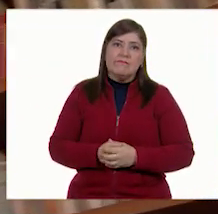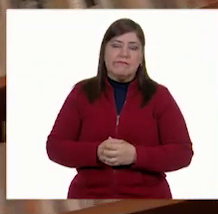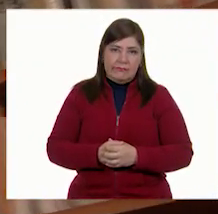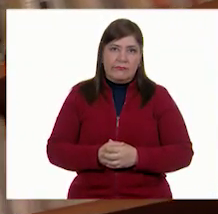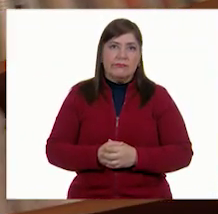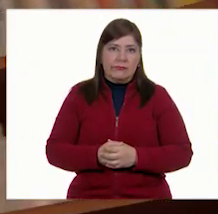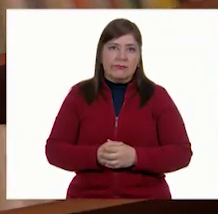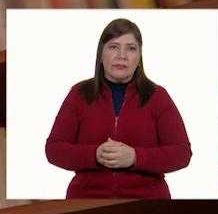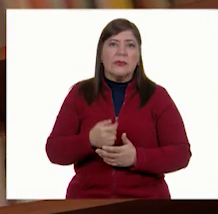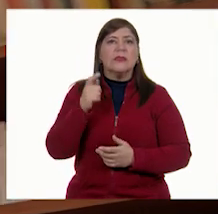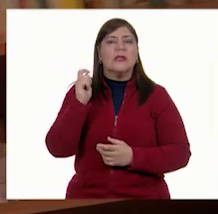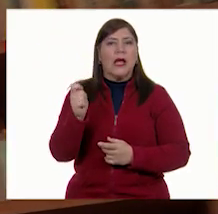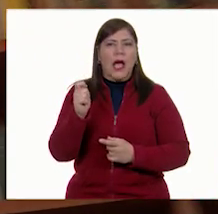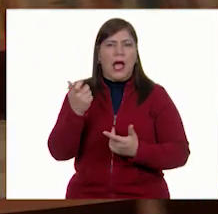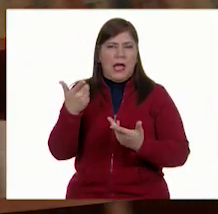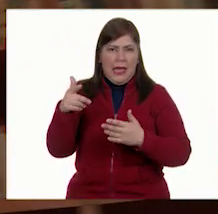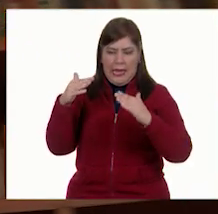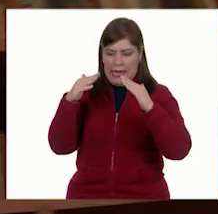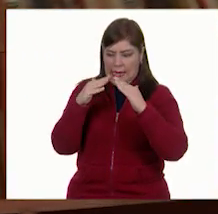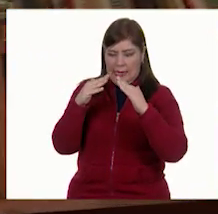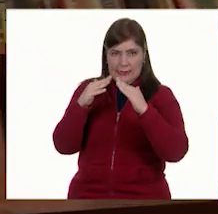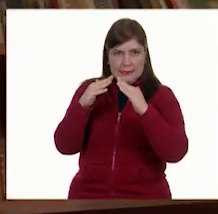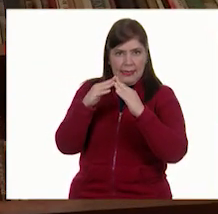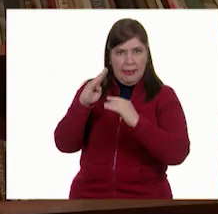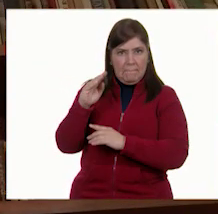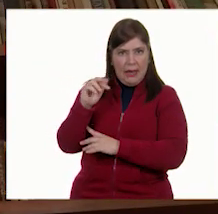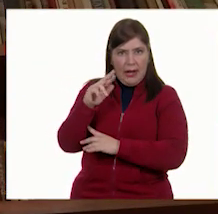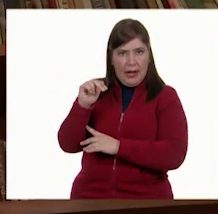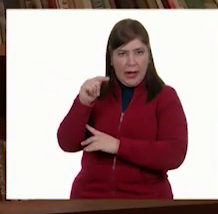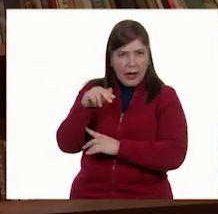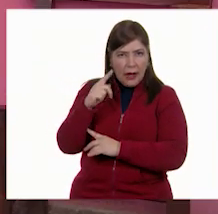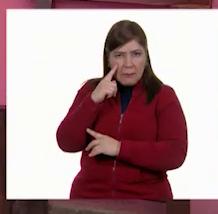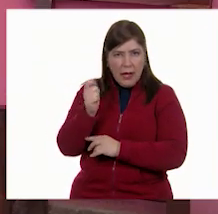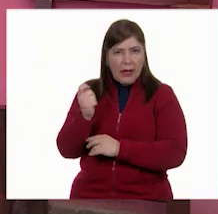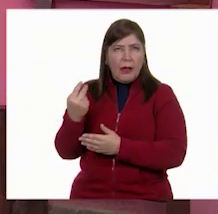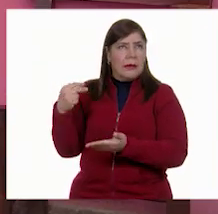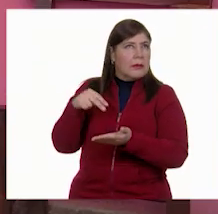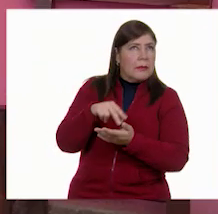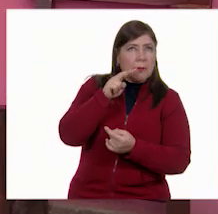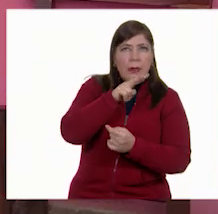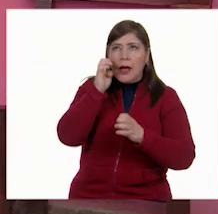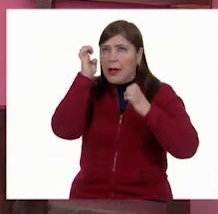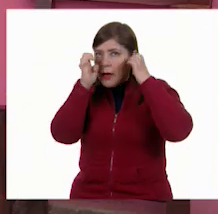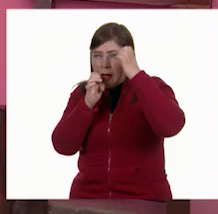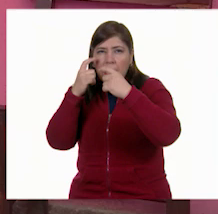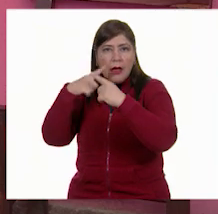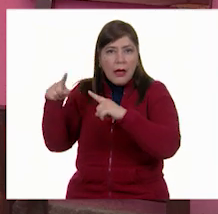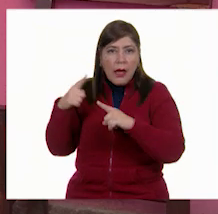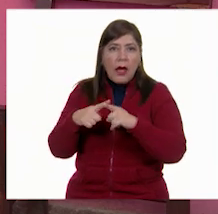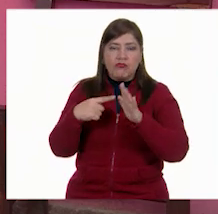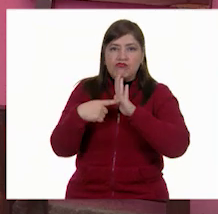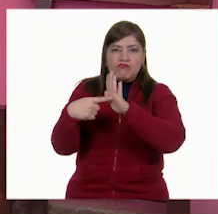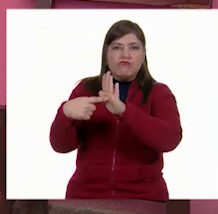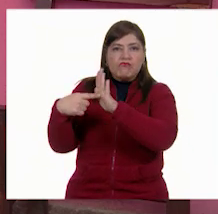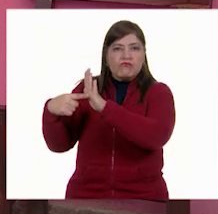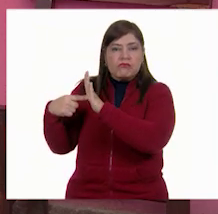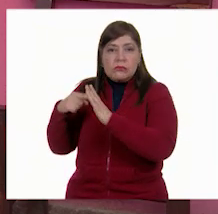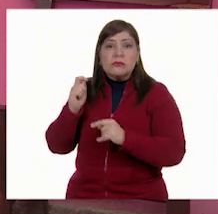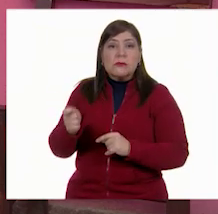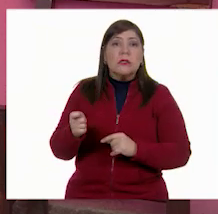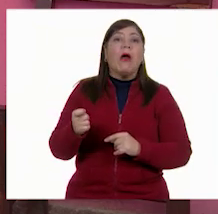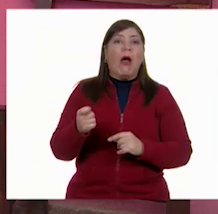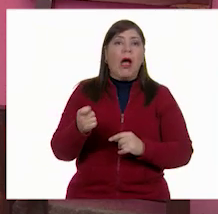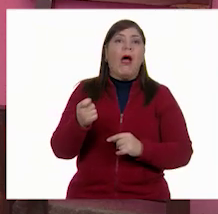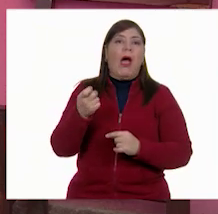La visualización de la Casa Barragán, por especialistas en la generación de exposiciones de arte, ha permitido enriquecer la